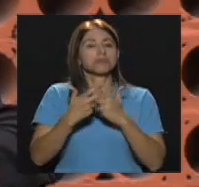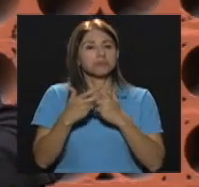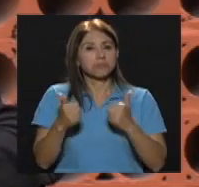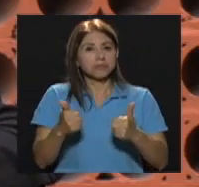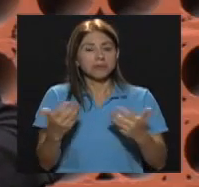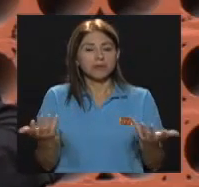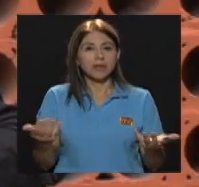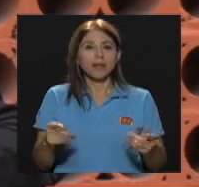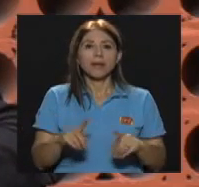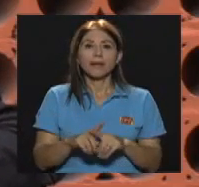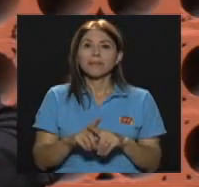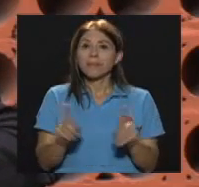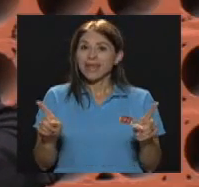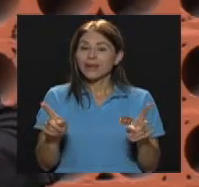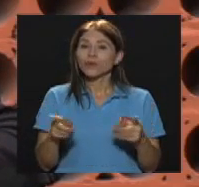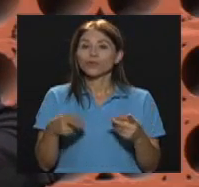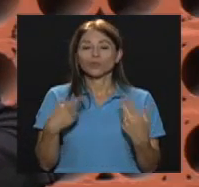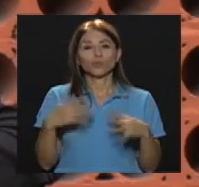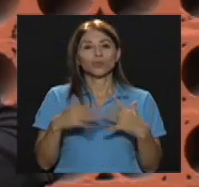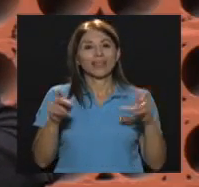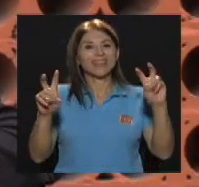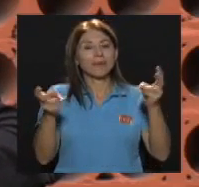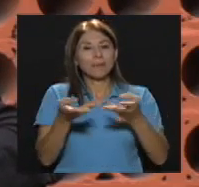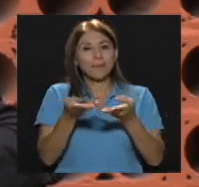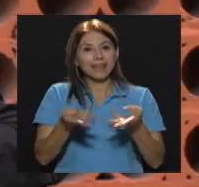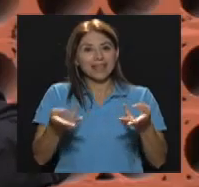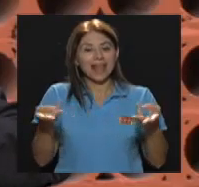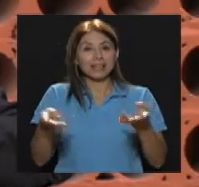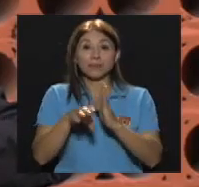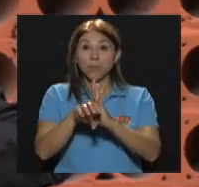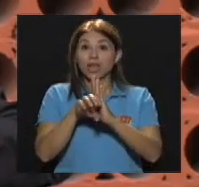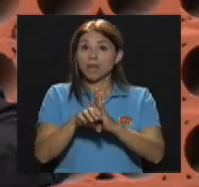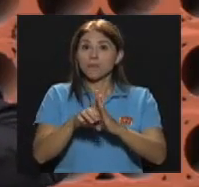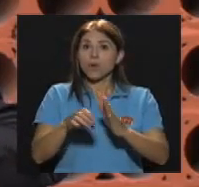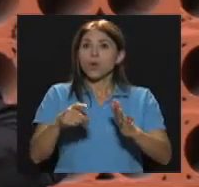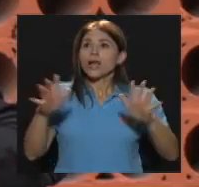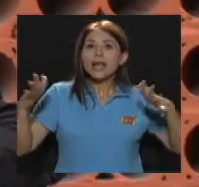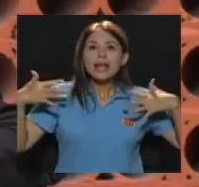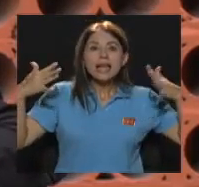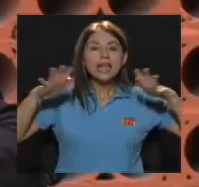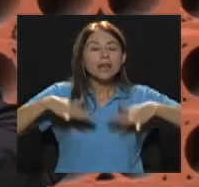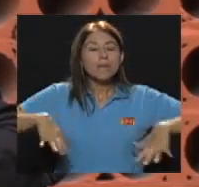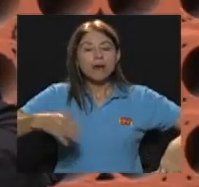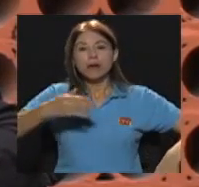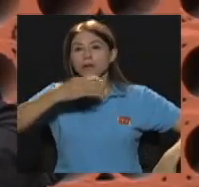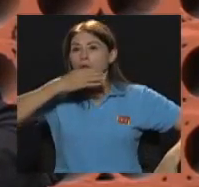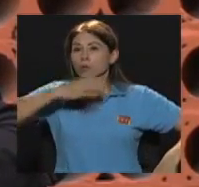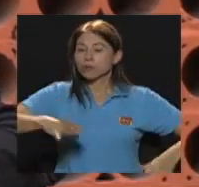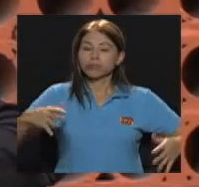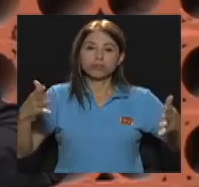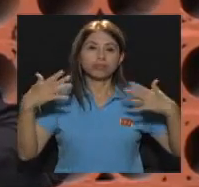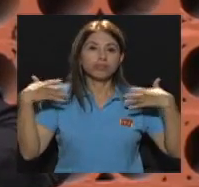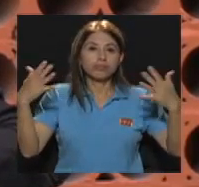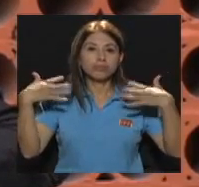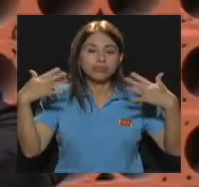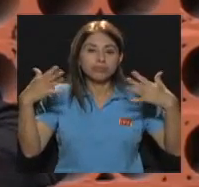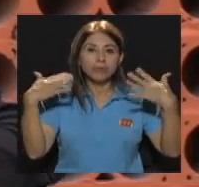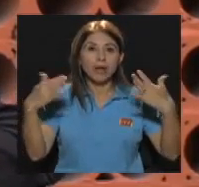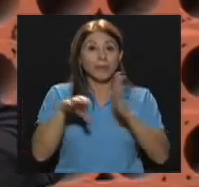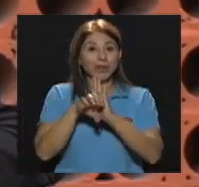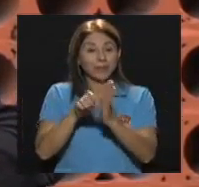¿verdad? Pero el tema de los materiales, ¿verdad? Si nosotros tenemos un clima de temperaturas muy altas, como es el caso de los trópicos secos, por